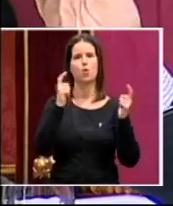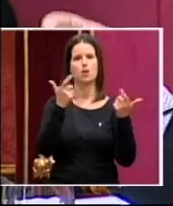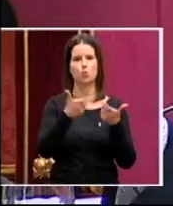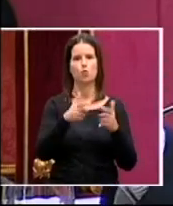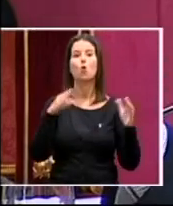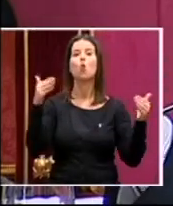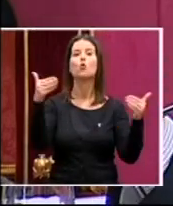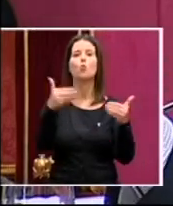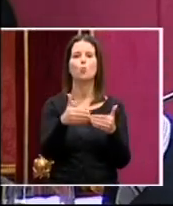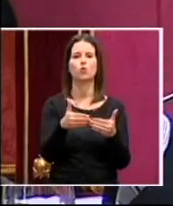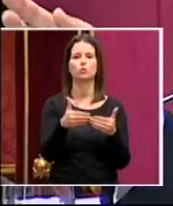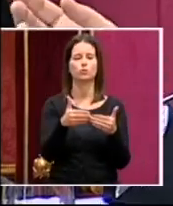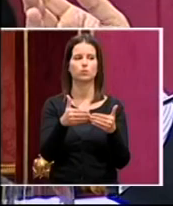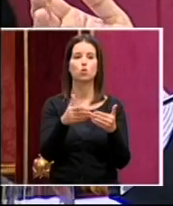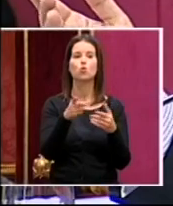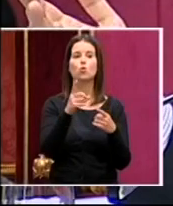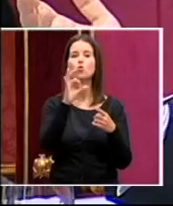grupo